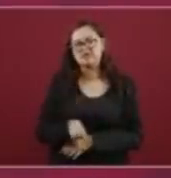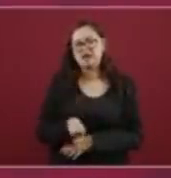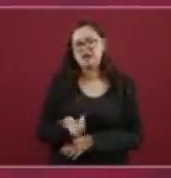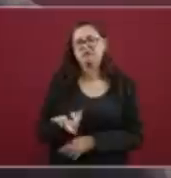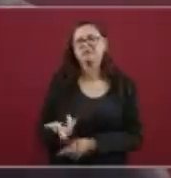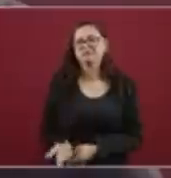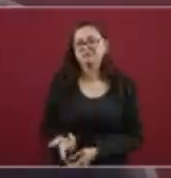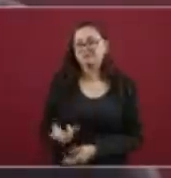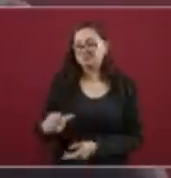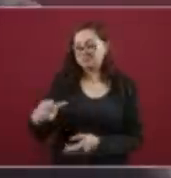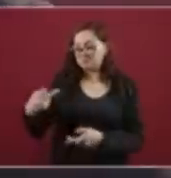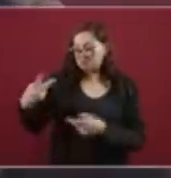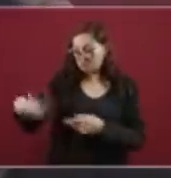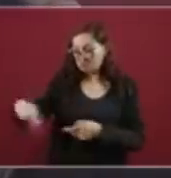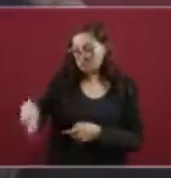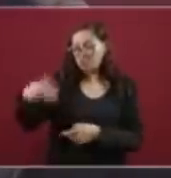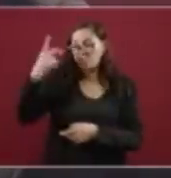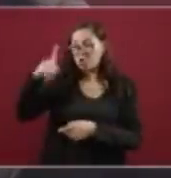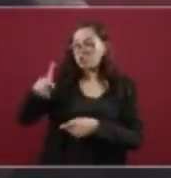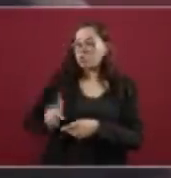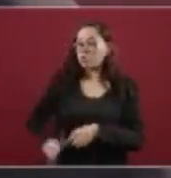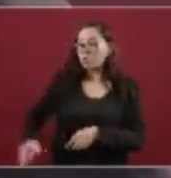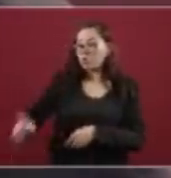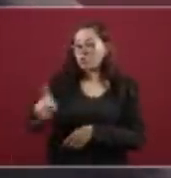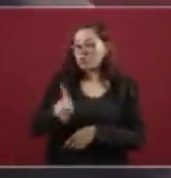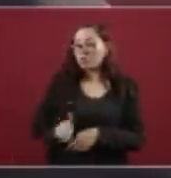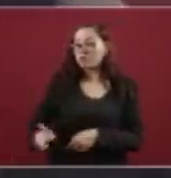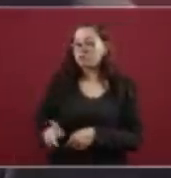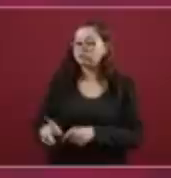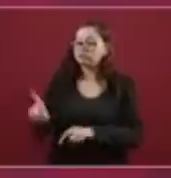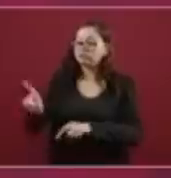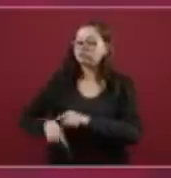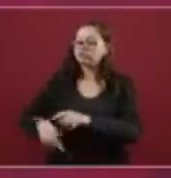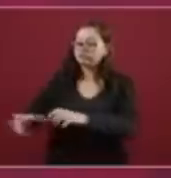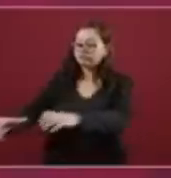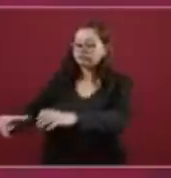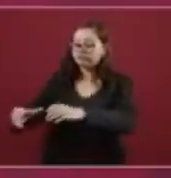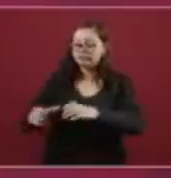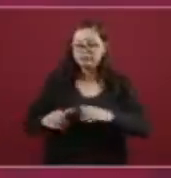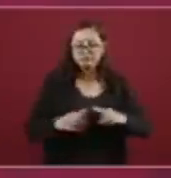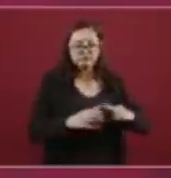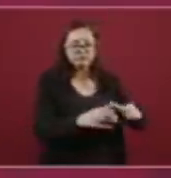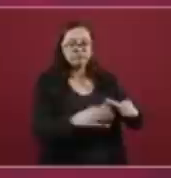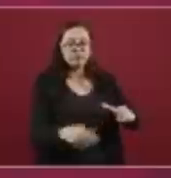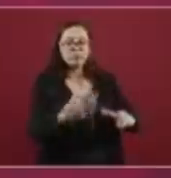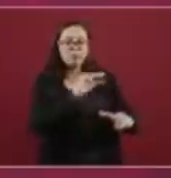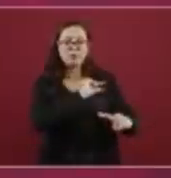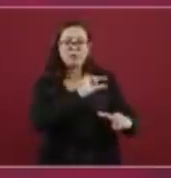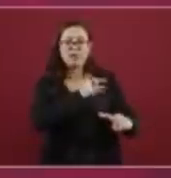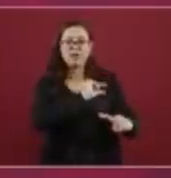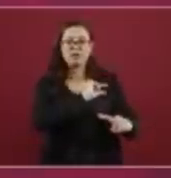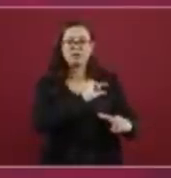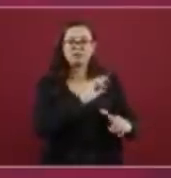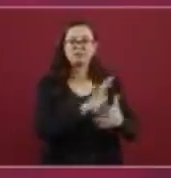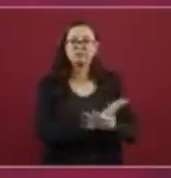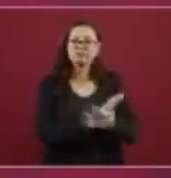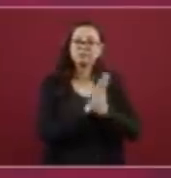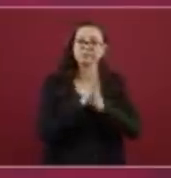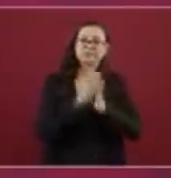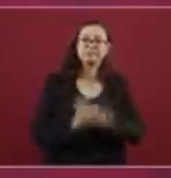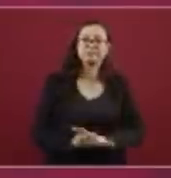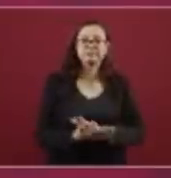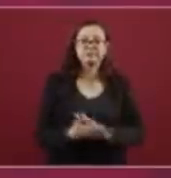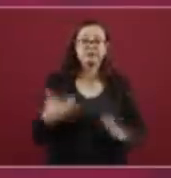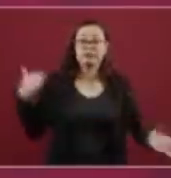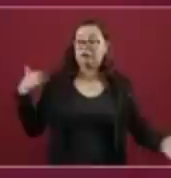lo público en privado. Pues en eso consistió la política en 36 años. Entonces, ya